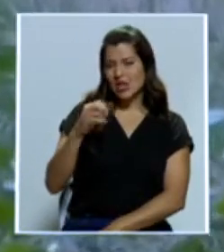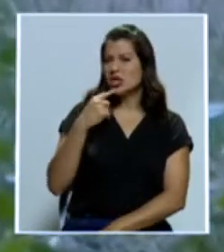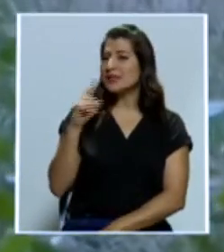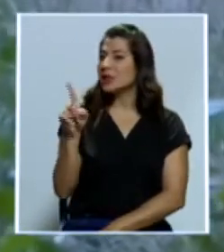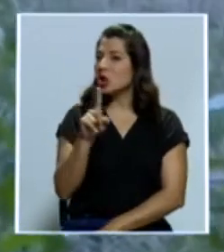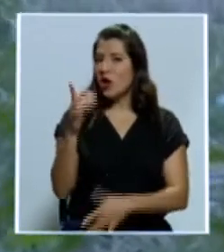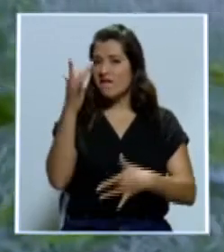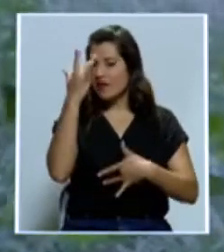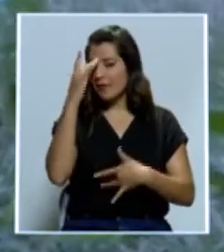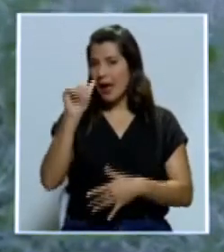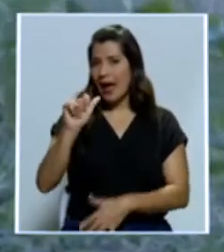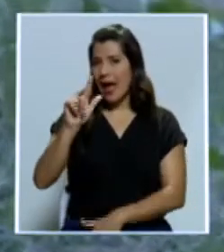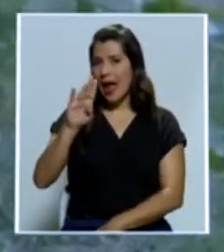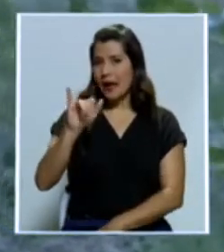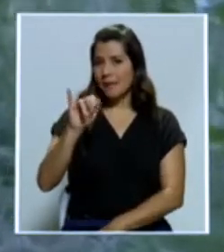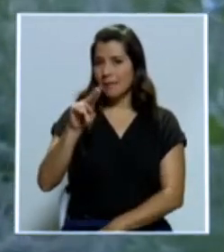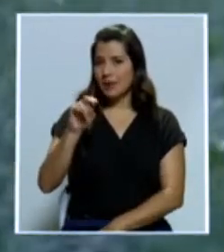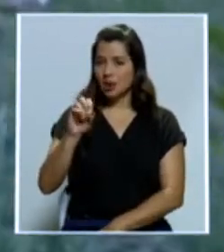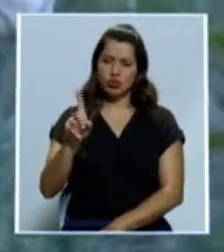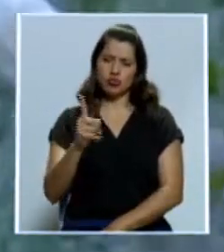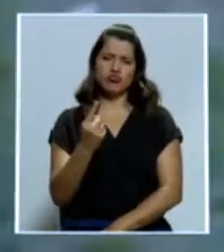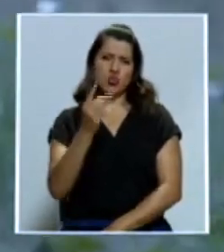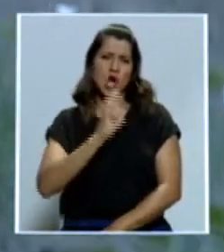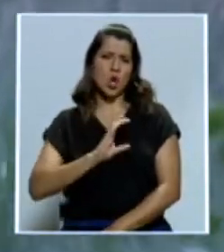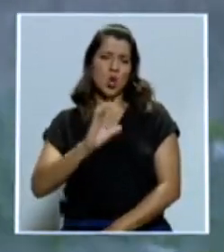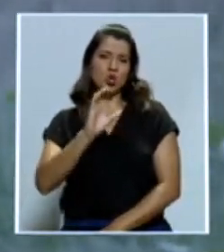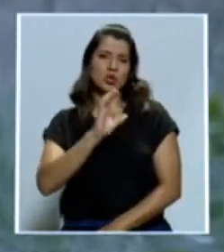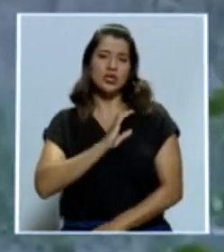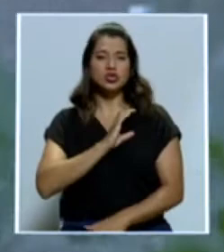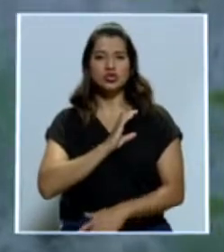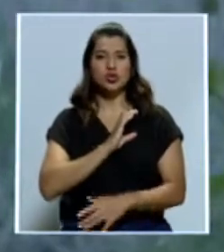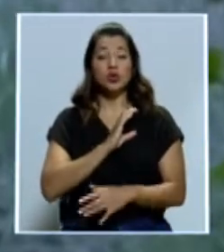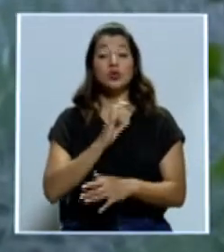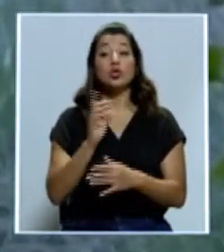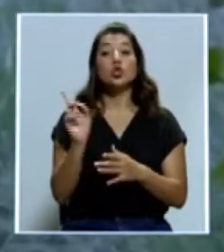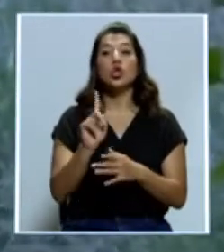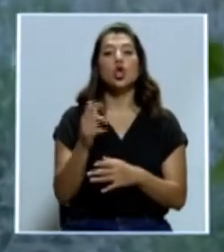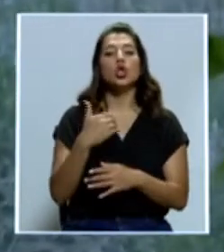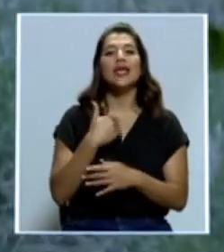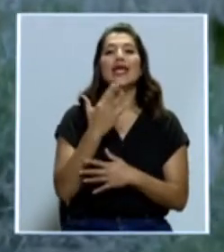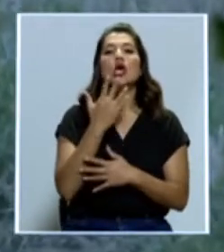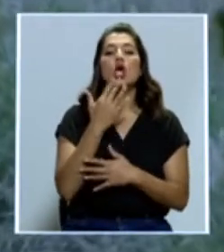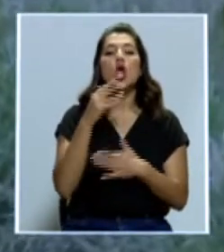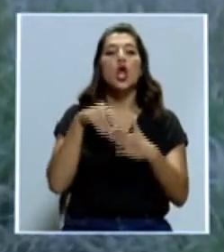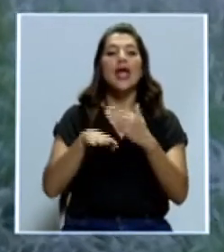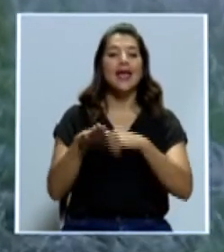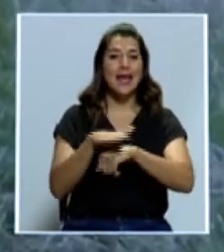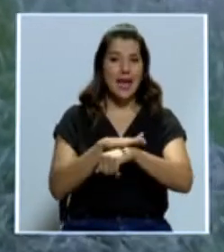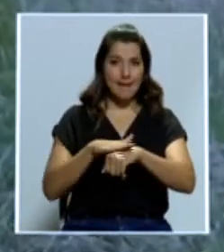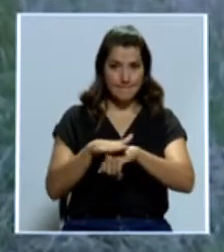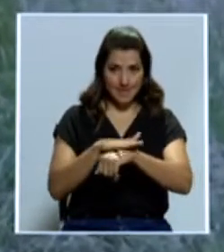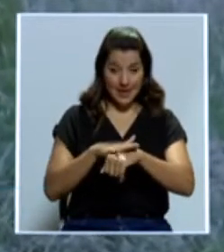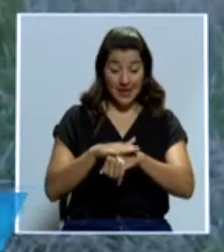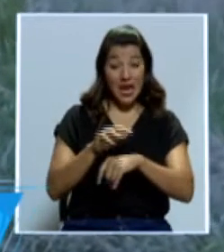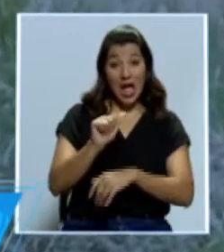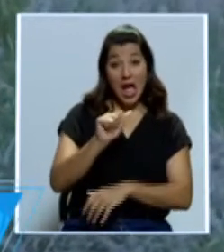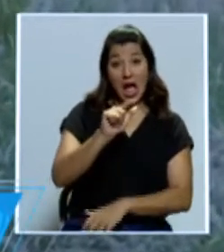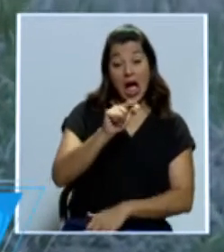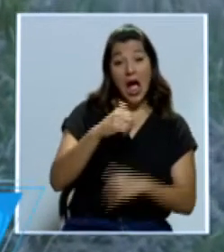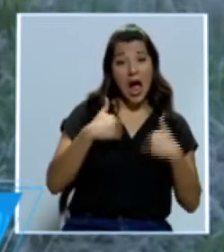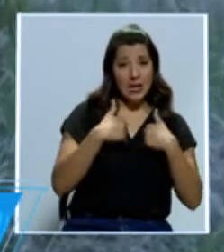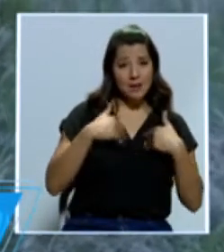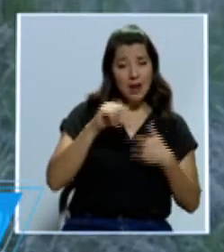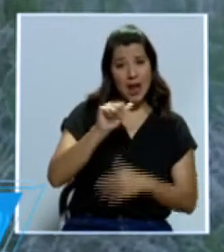que se trata de un problema congénito que tiene como resultado la pérdida de la pigmentación. Los casos de albinismo en animales y personas tienen